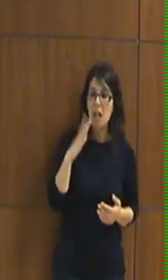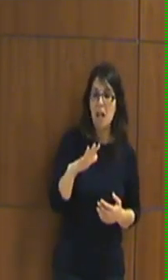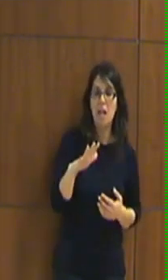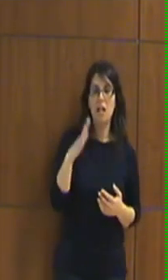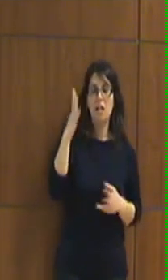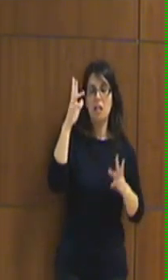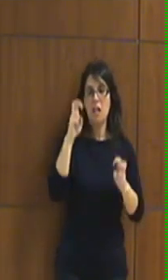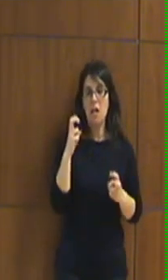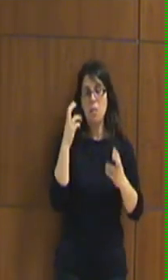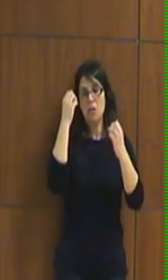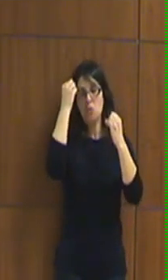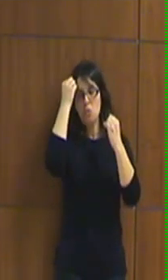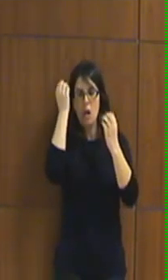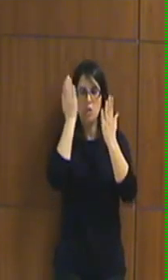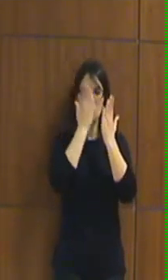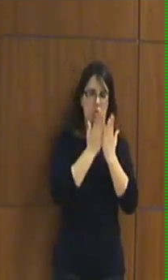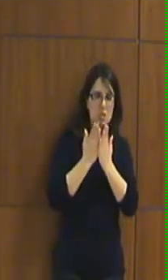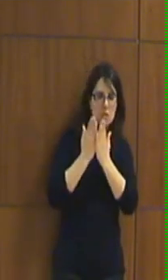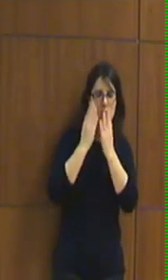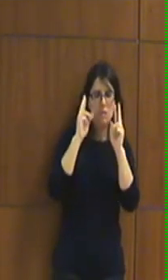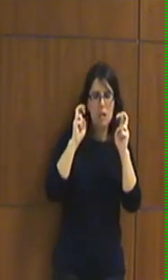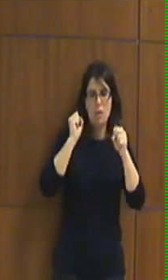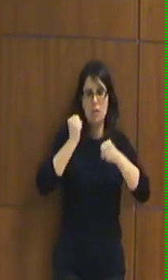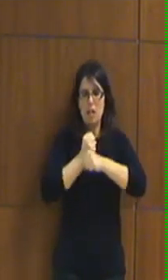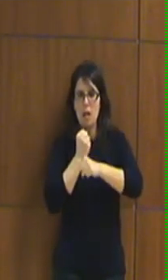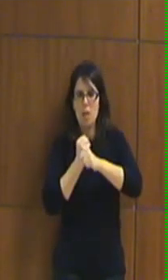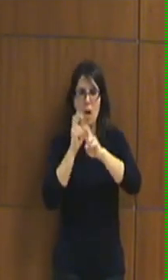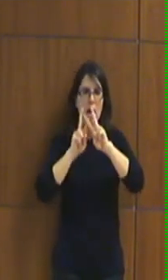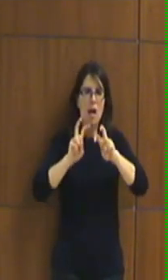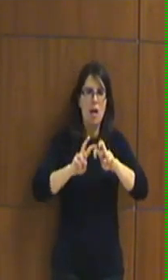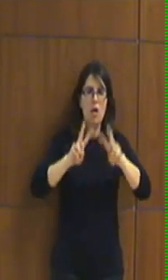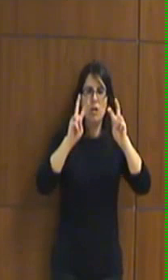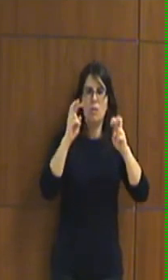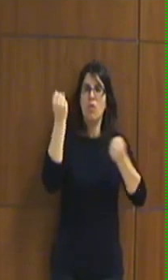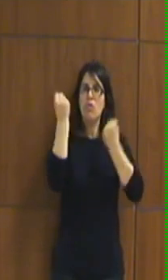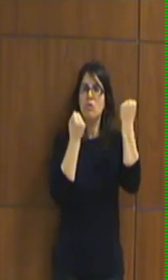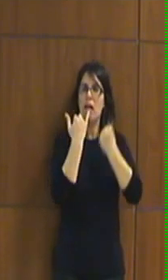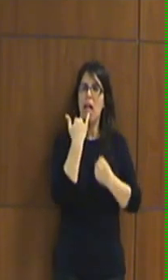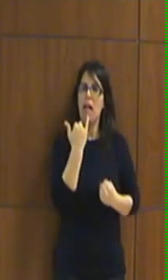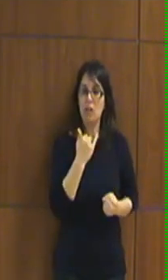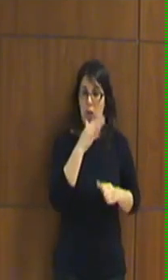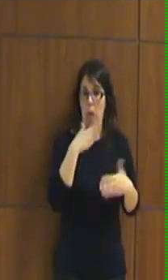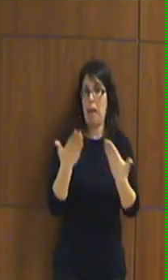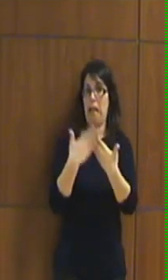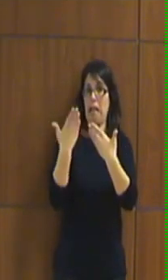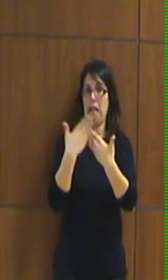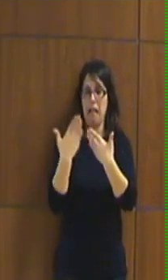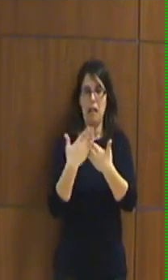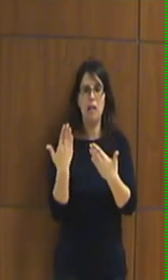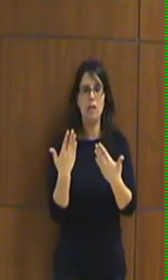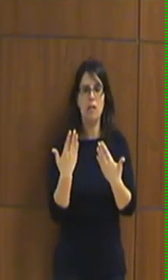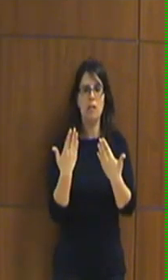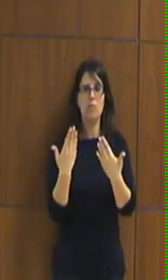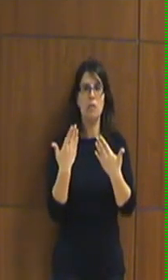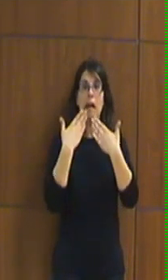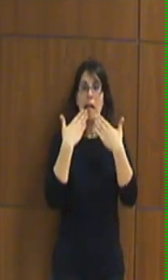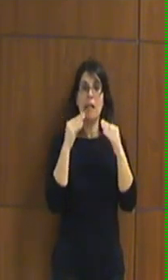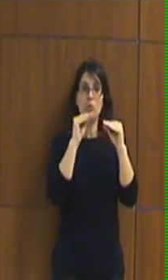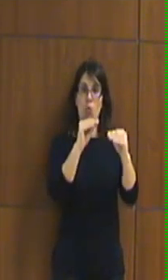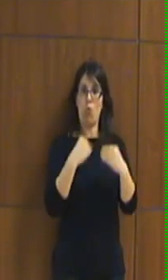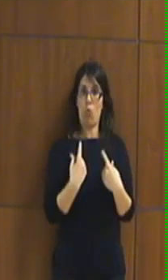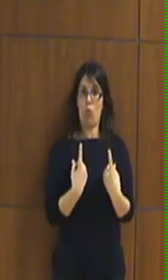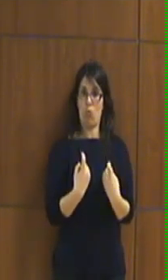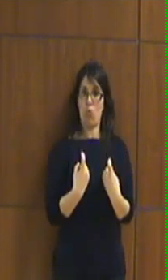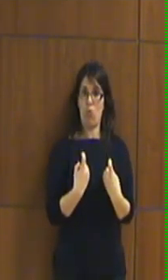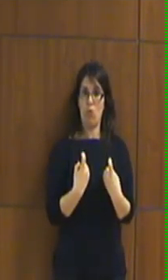estado estudiando y trabajando, el tema de los coches eléctricos y tal, que estaba muy en boga, y gracias a sus